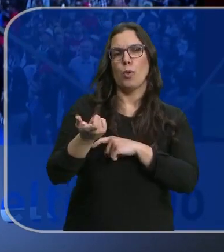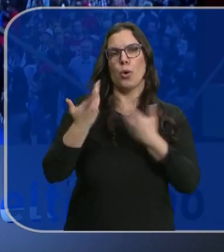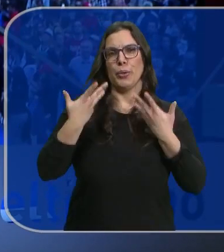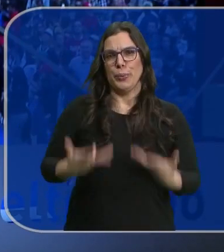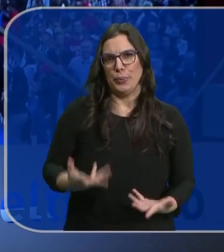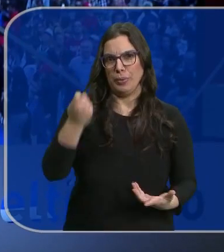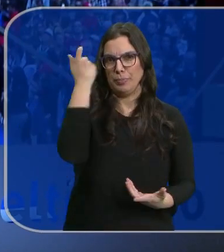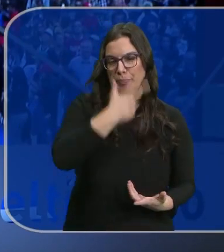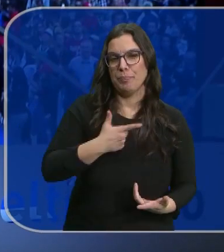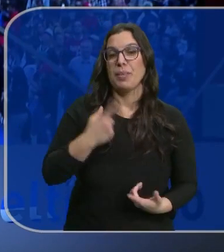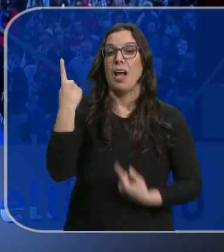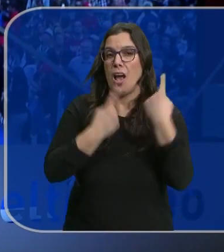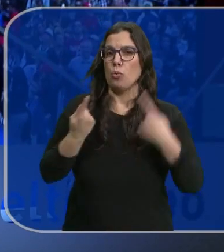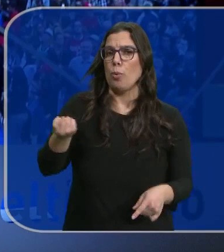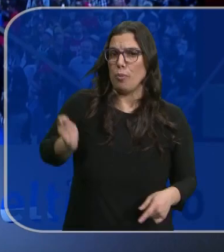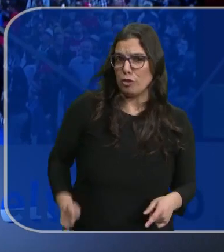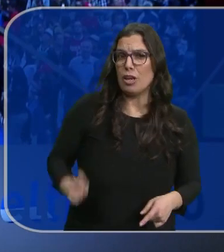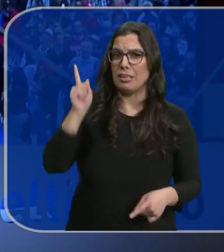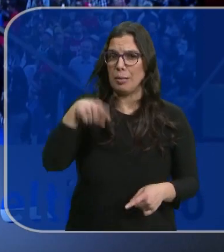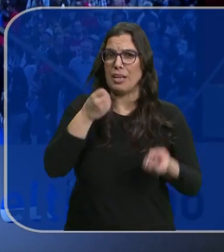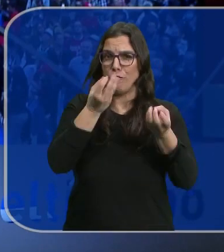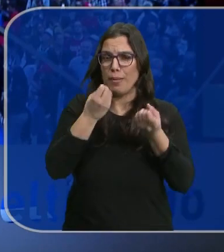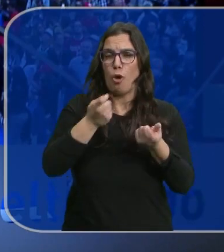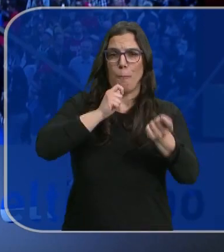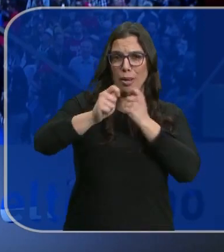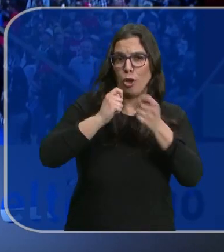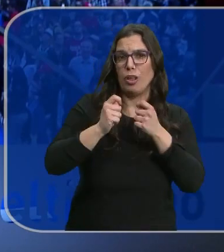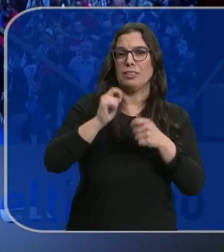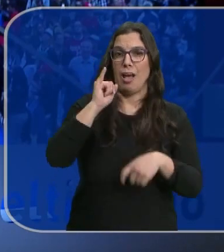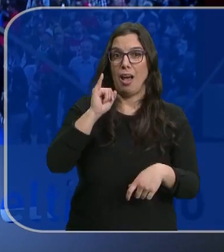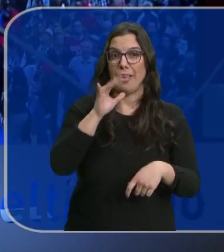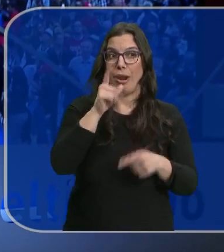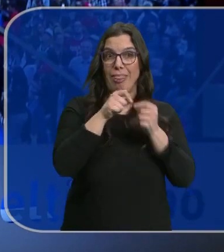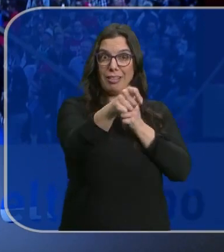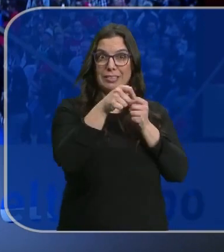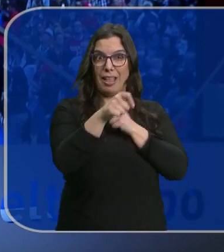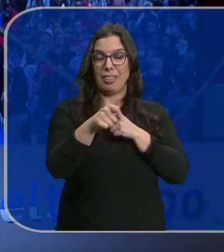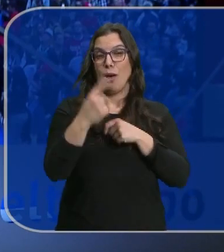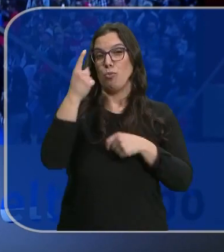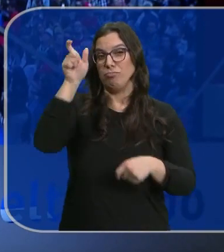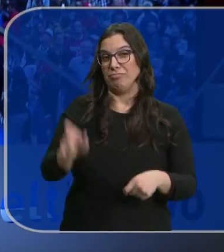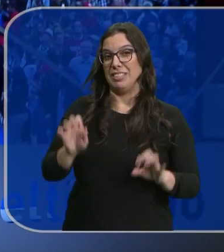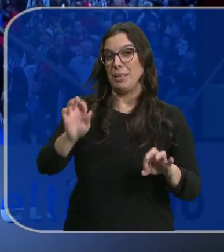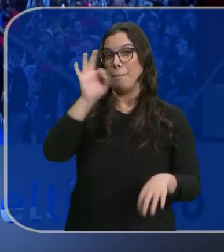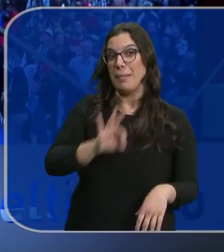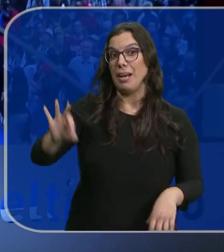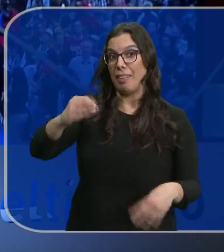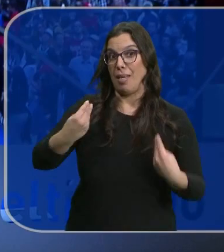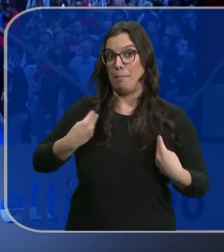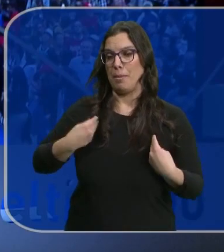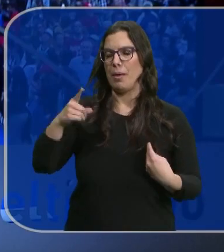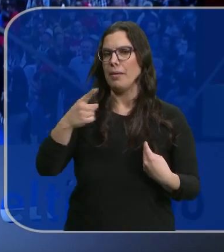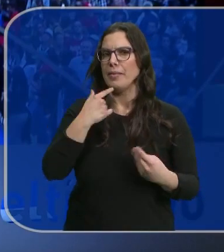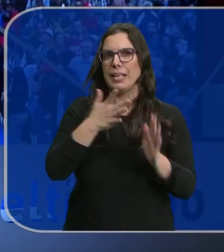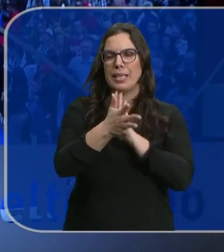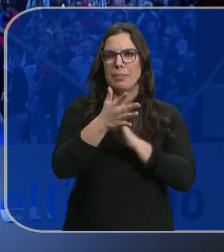ya con tranquilidad. Hay incluso profesionales de la información, periodistas, que desde la distancia, en este caso desde Palencia, nos cuentan lo